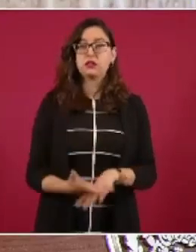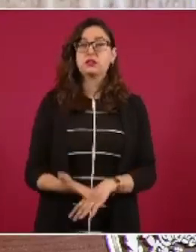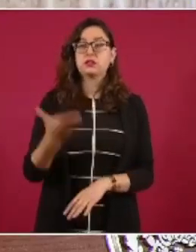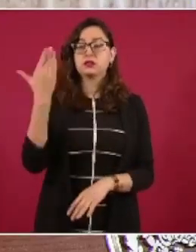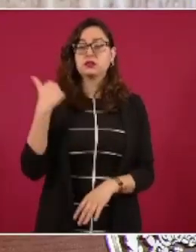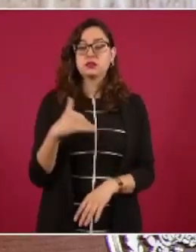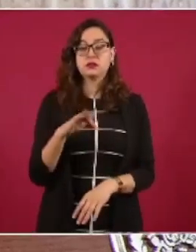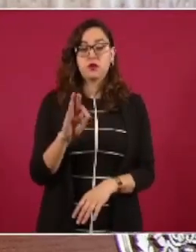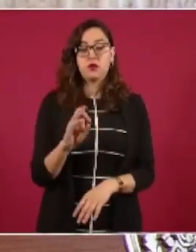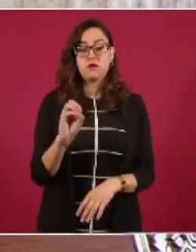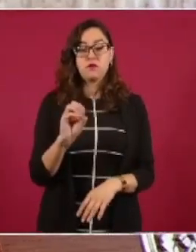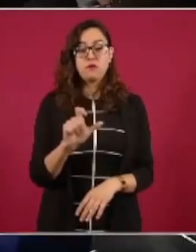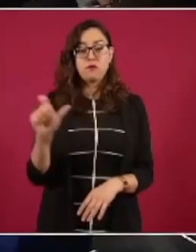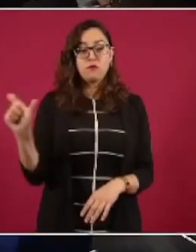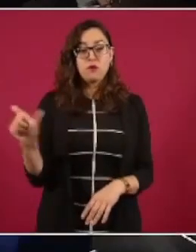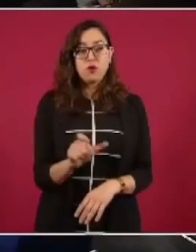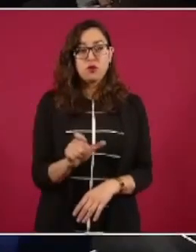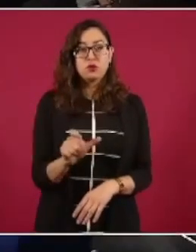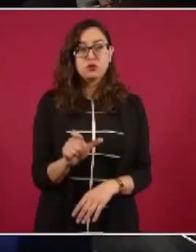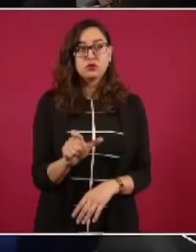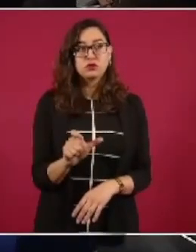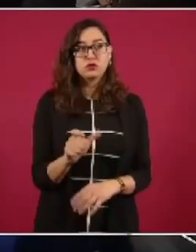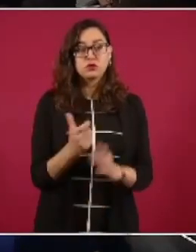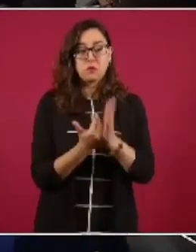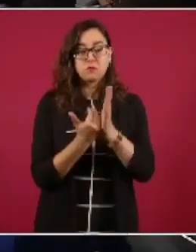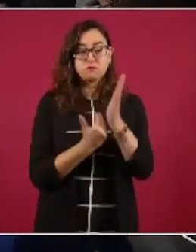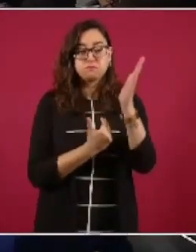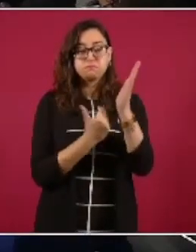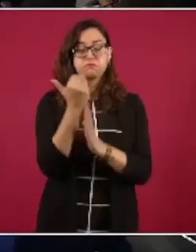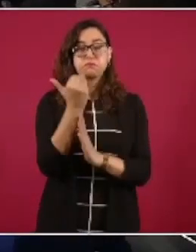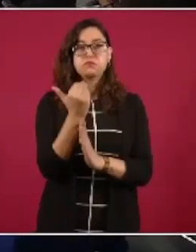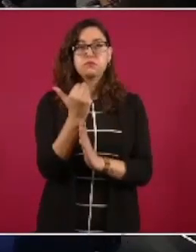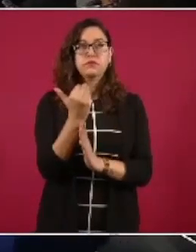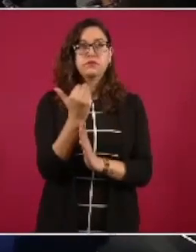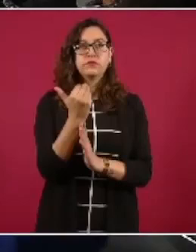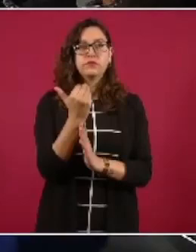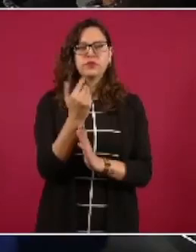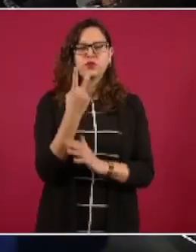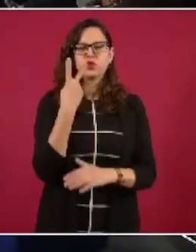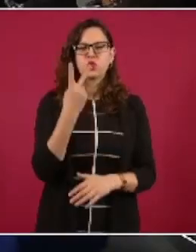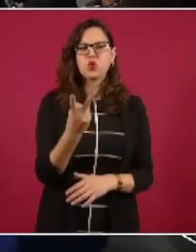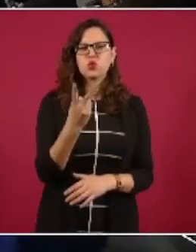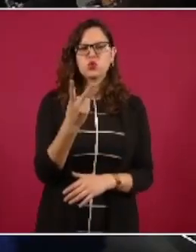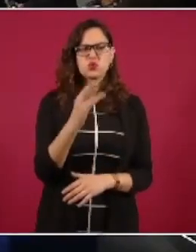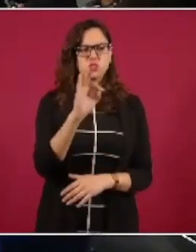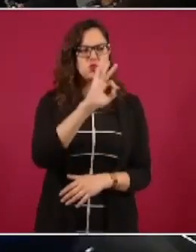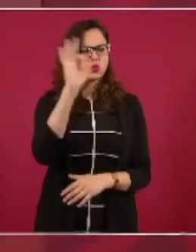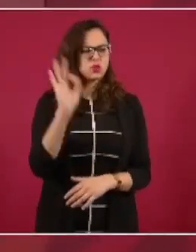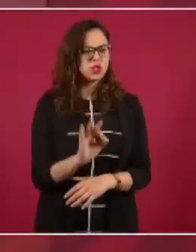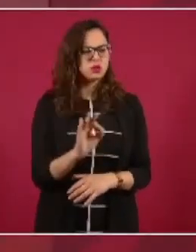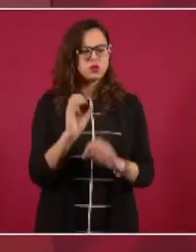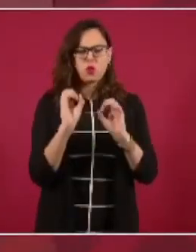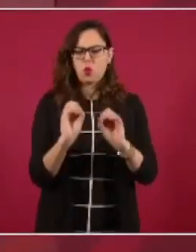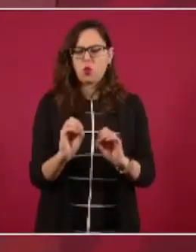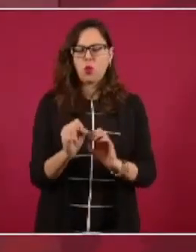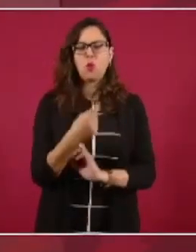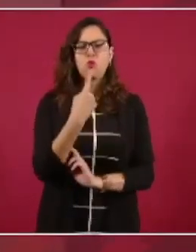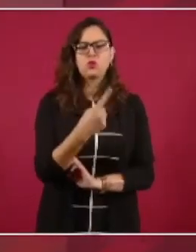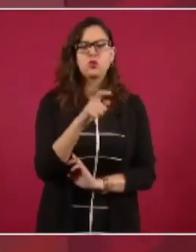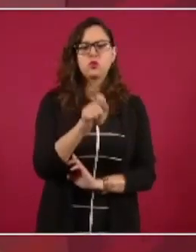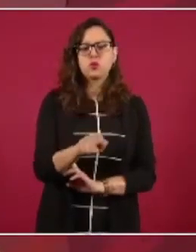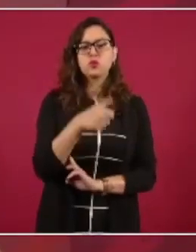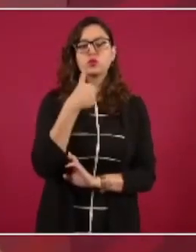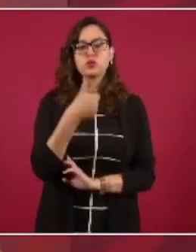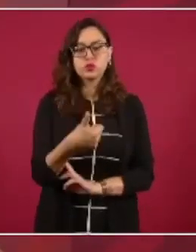aumentó los homicidios como 2%, un poco menos, 1.6, casi